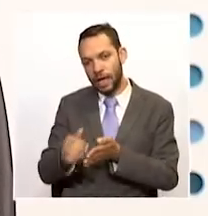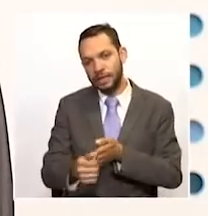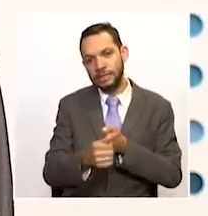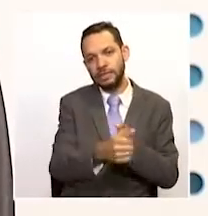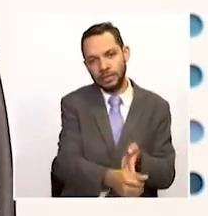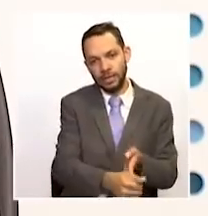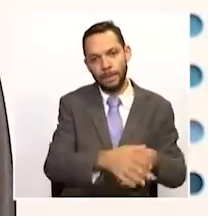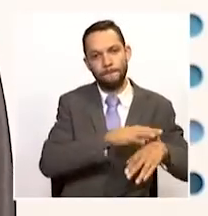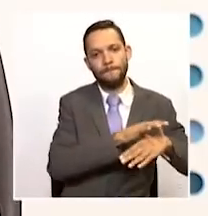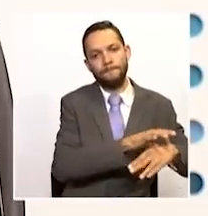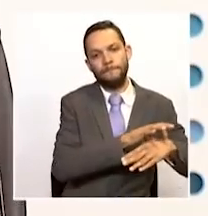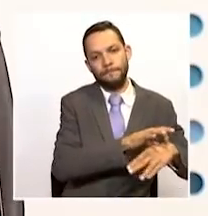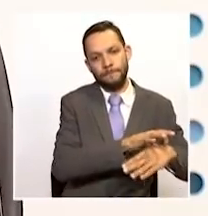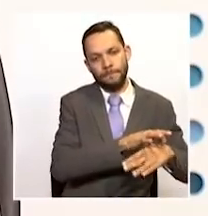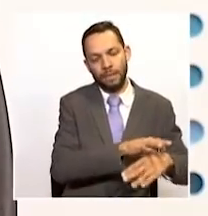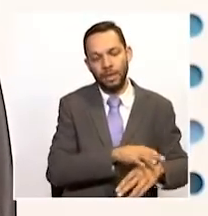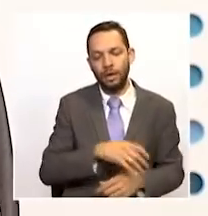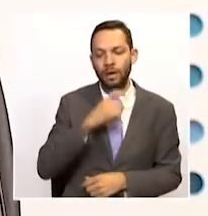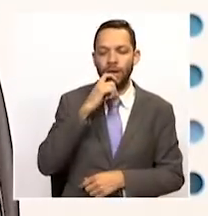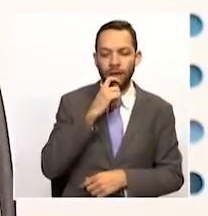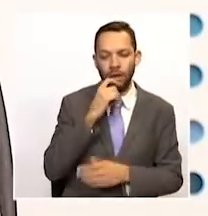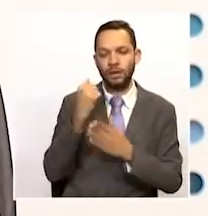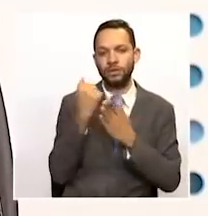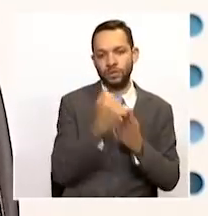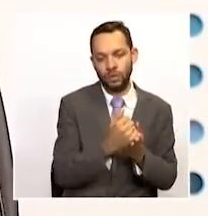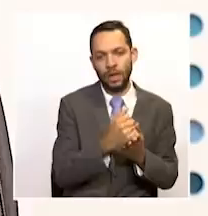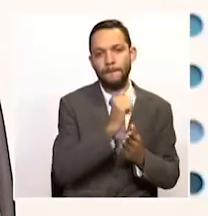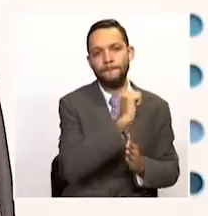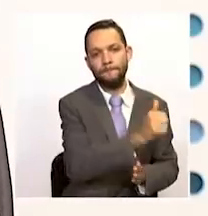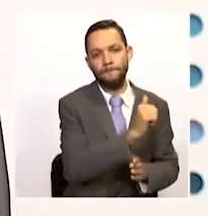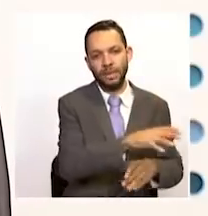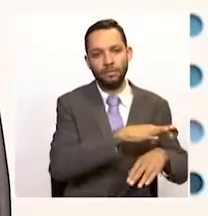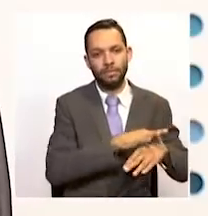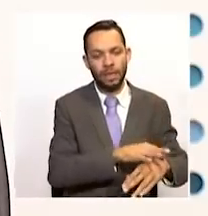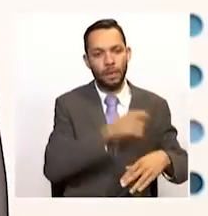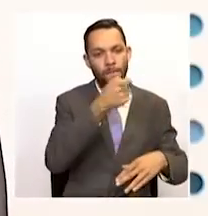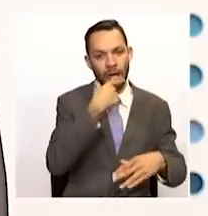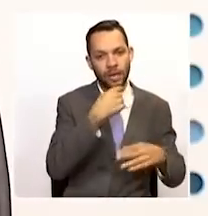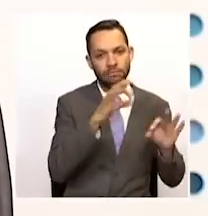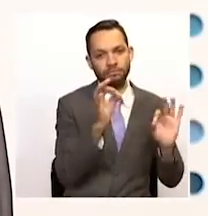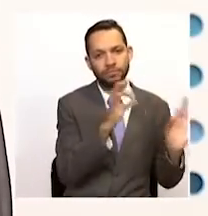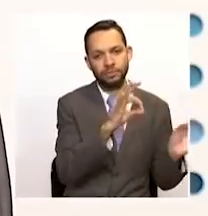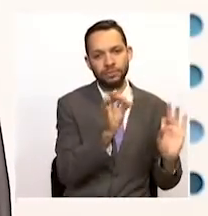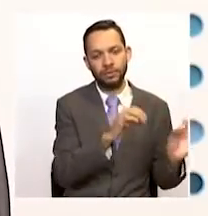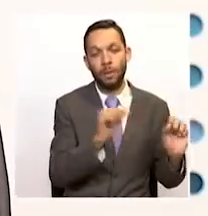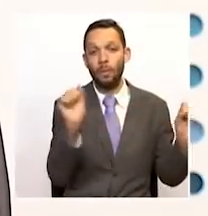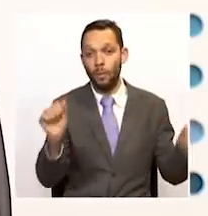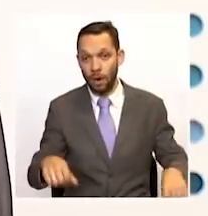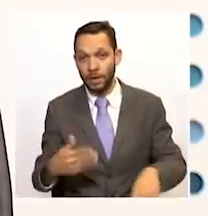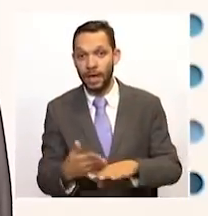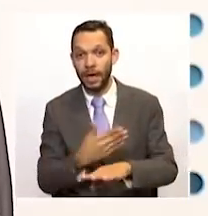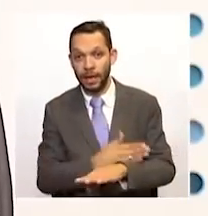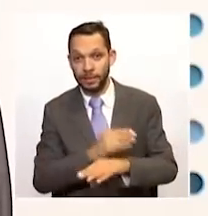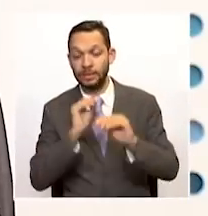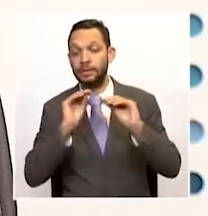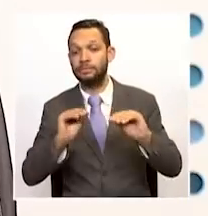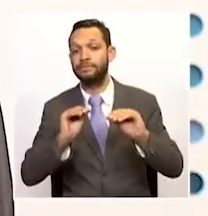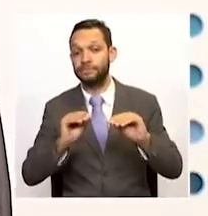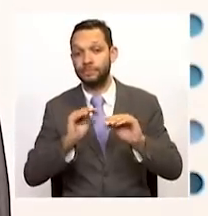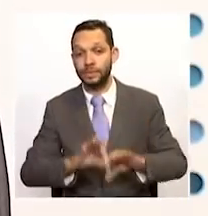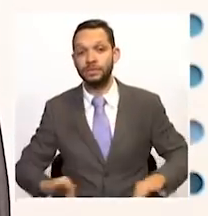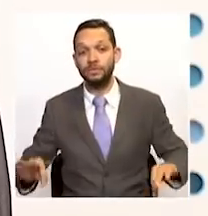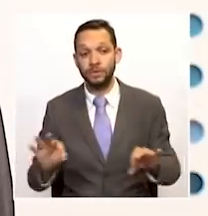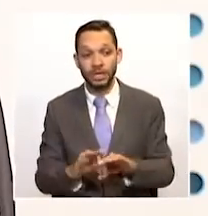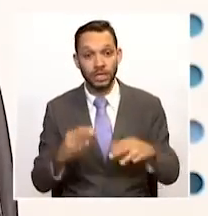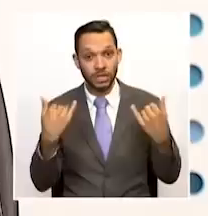a un diagnóstico que nos puede vuelvo y repito hacer prevención entonces quería doctor hacer este preámbulo diciéndole a raíz de los